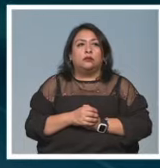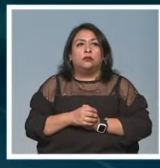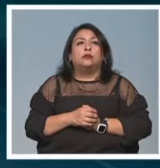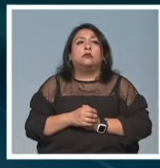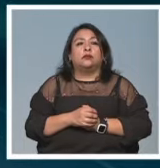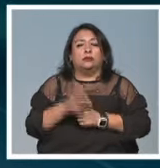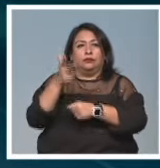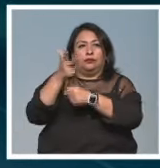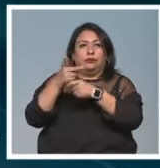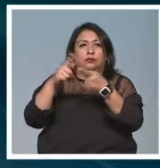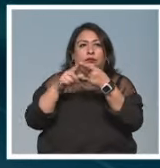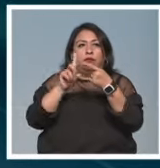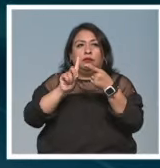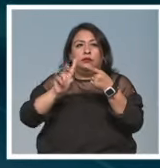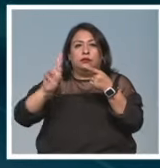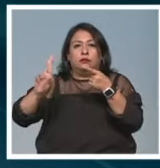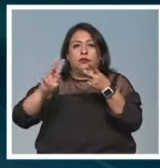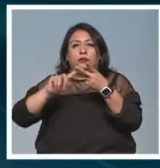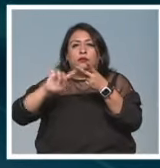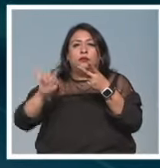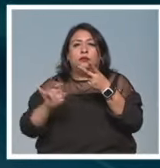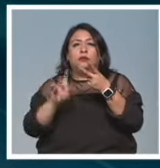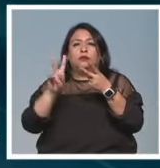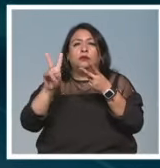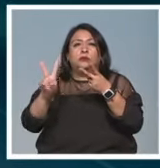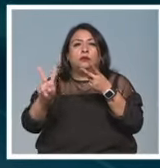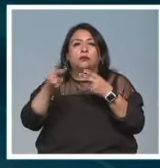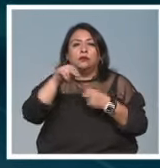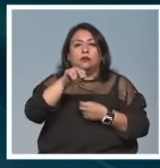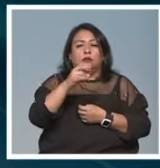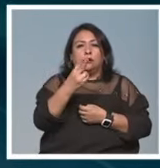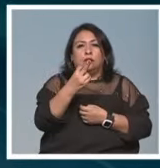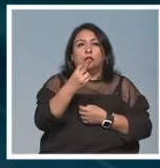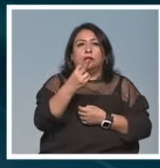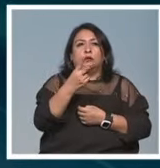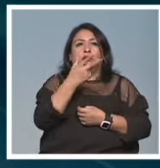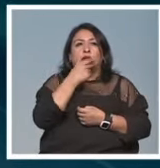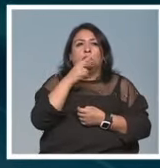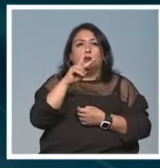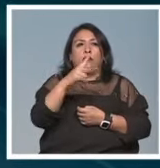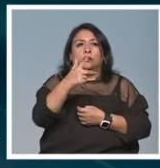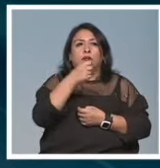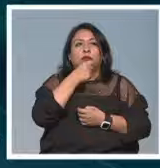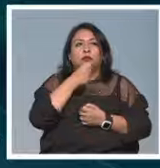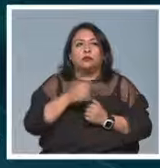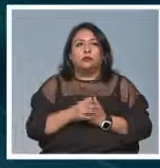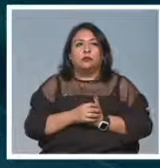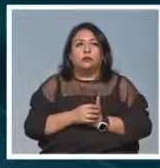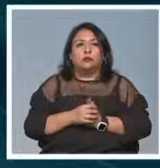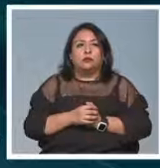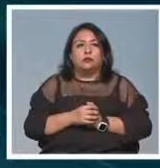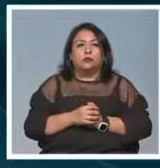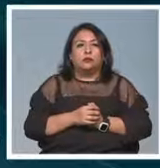En la cámara, Daniel Rodríguez y Juan Carlos Valencia, Noticias 22, Víctor Gaspar.